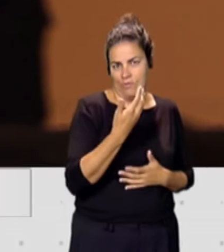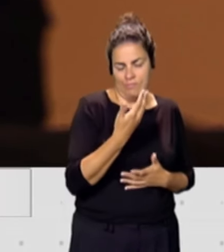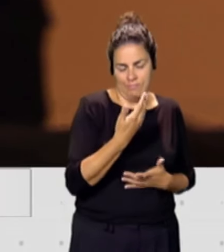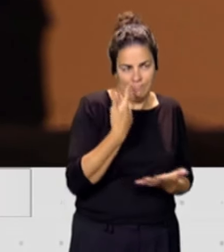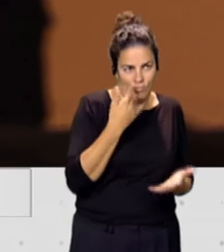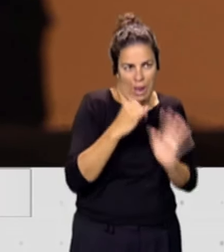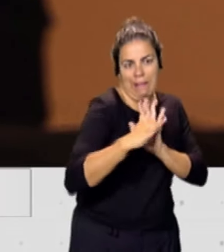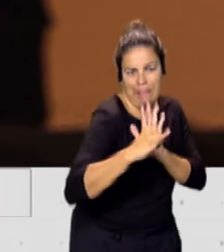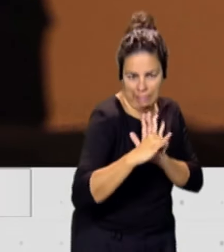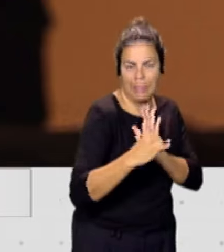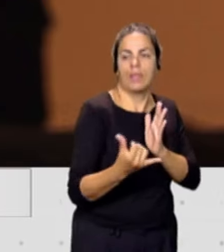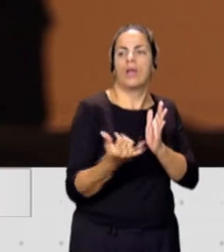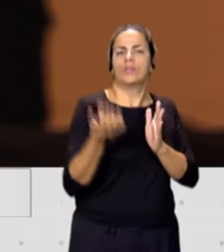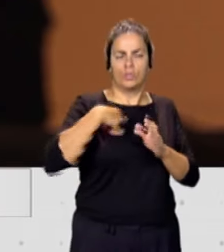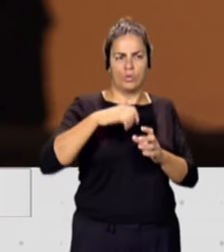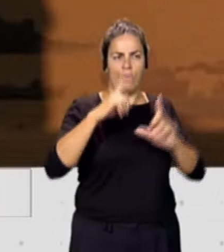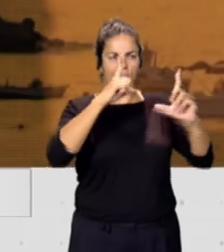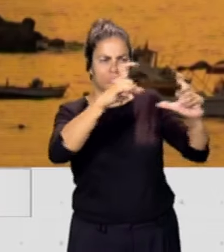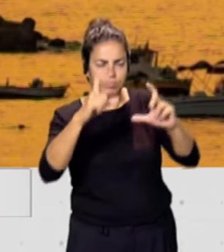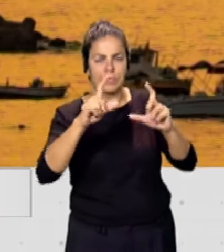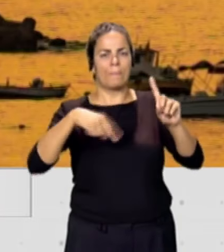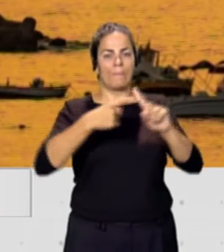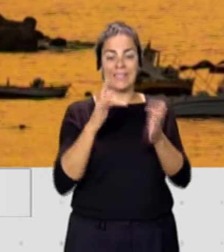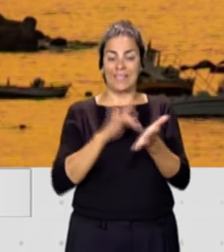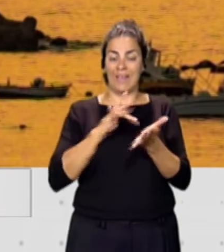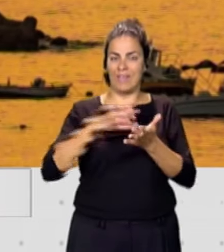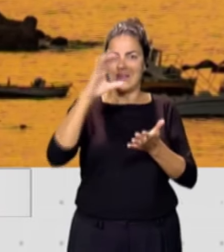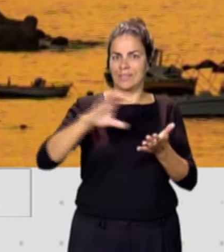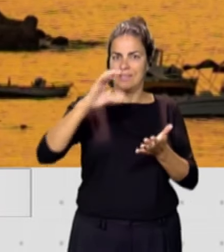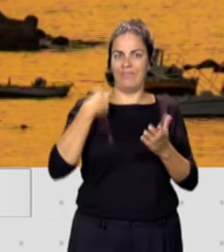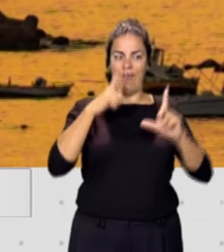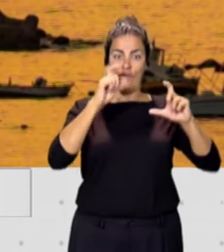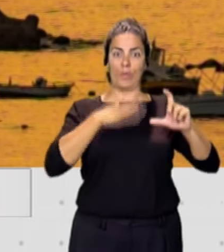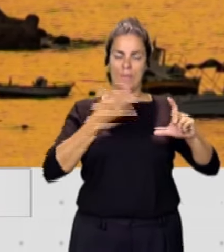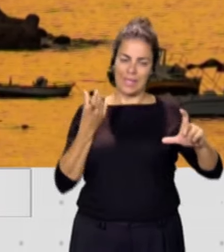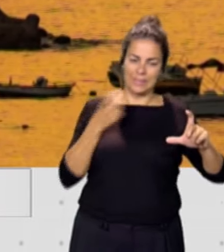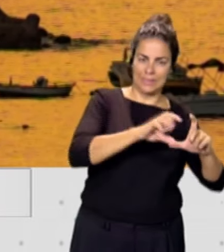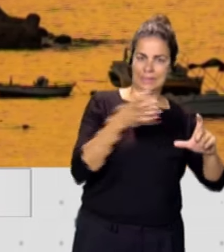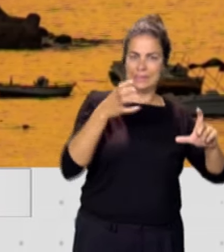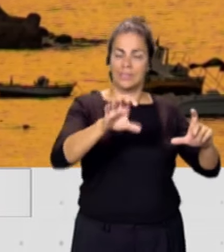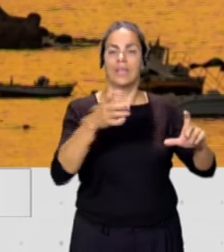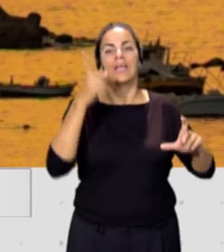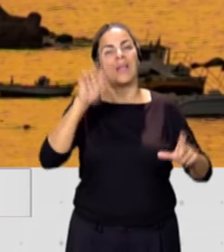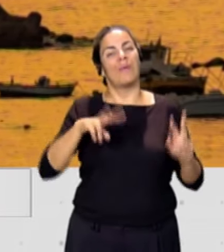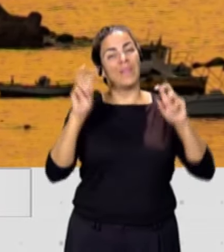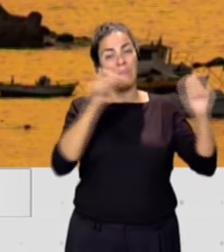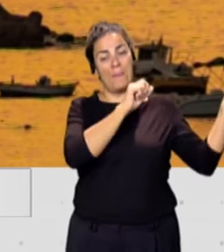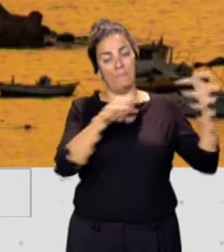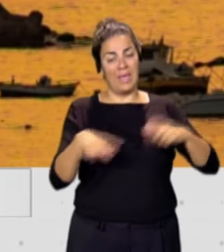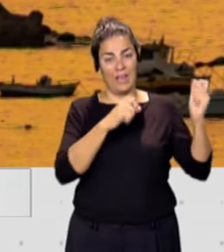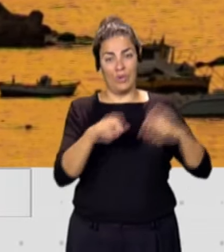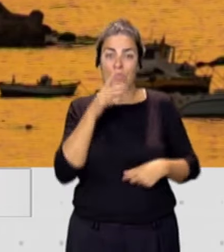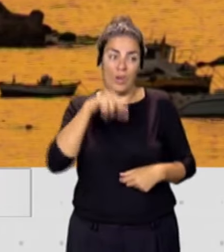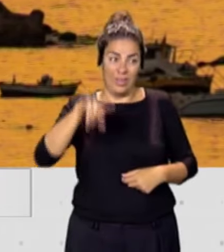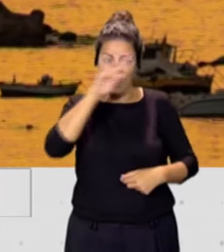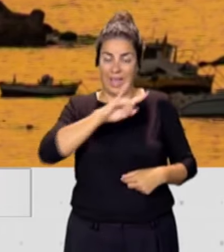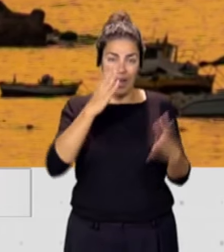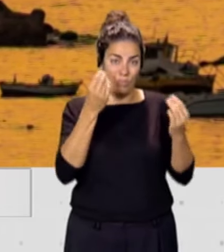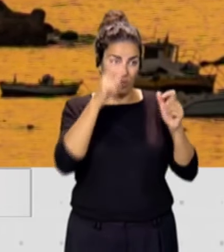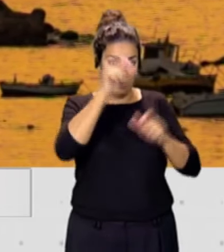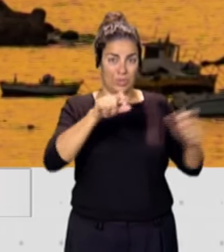revistas científicas con el tema migratorio que también al del sur de Gran Canarias donde concentra la llegada de de personas